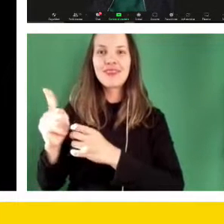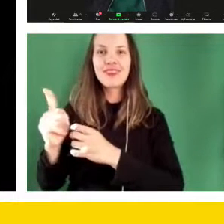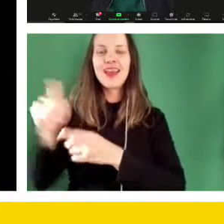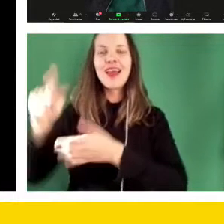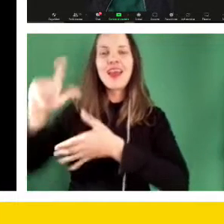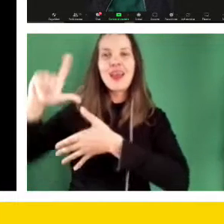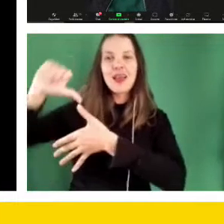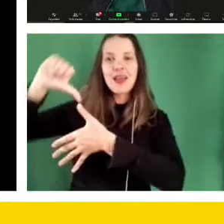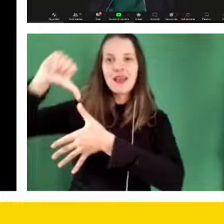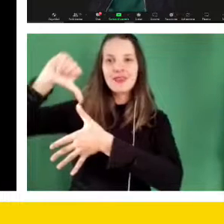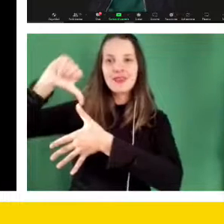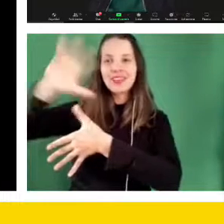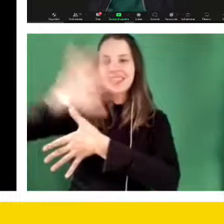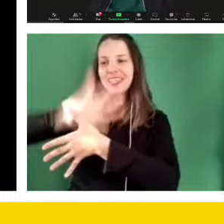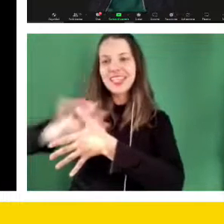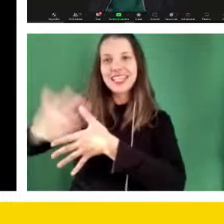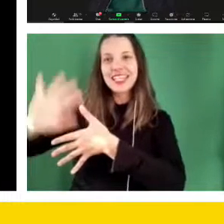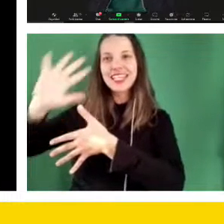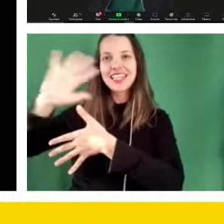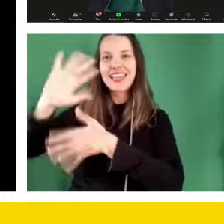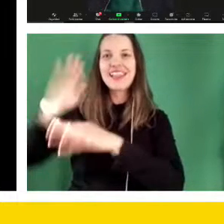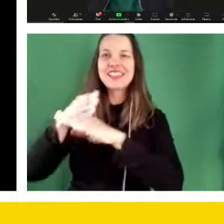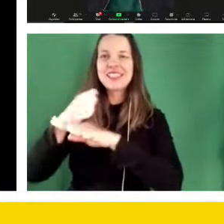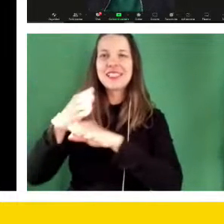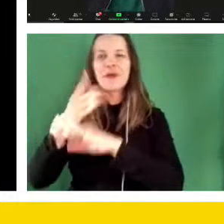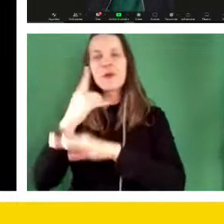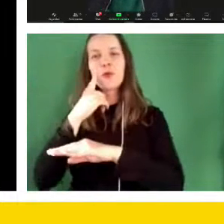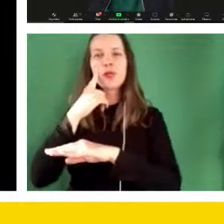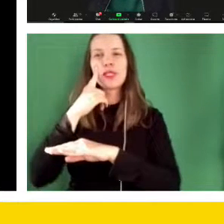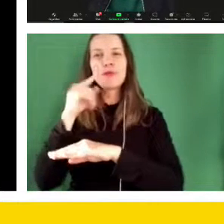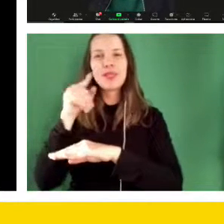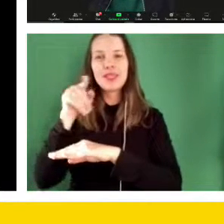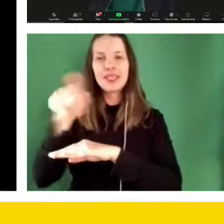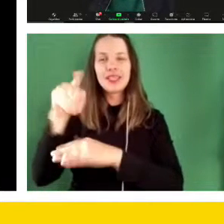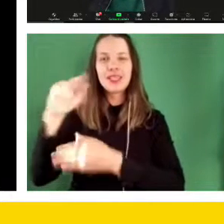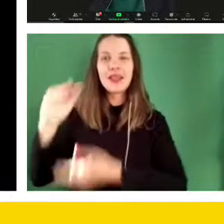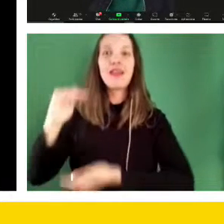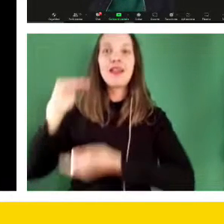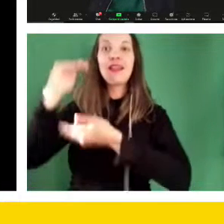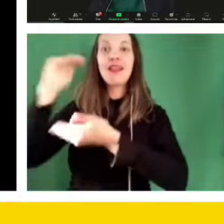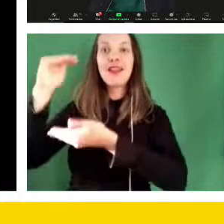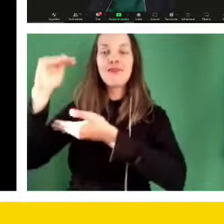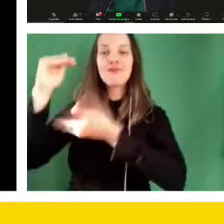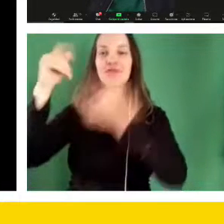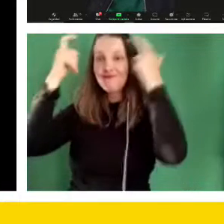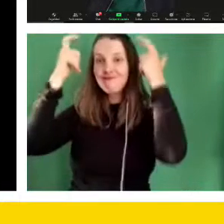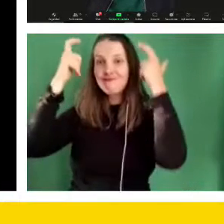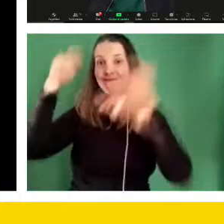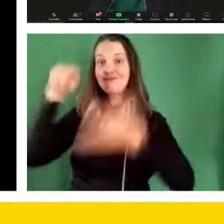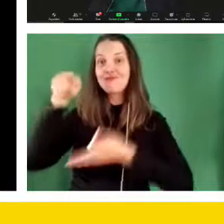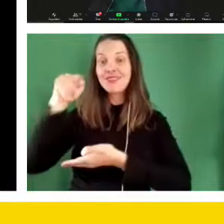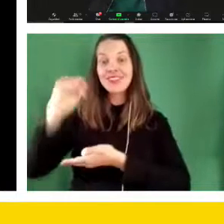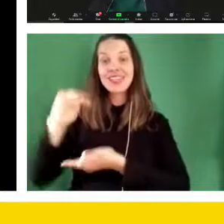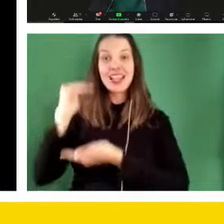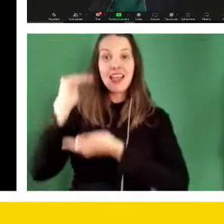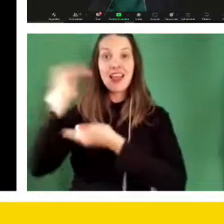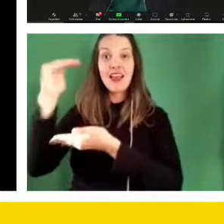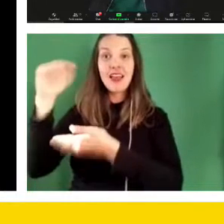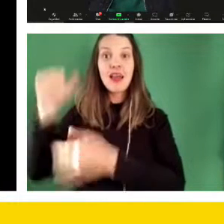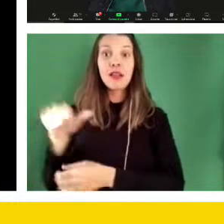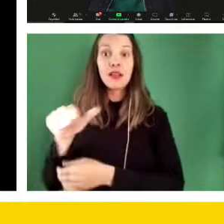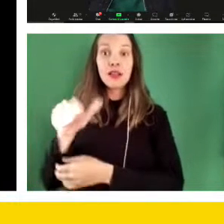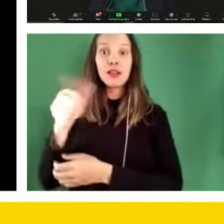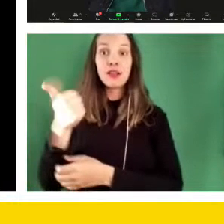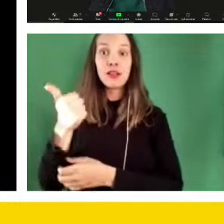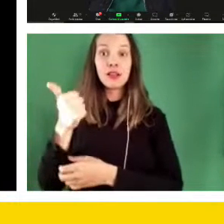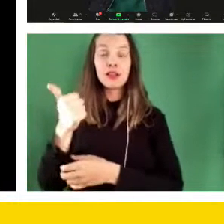municipal, ahora premio Reina Leticia. Nosotros ganamos por la categoría de distrito